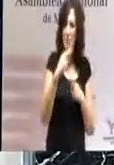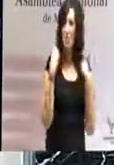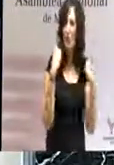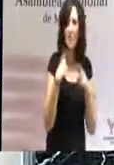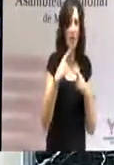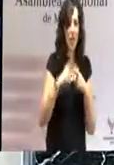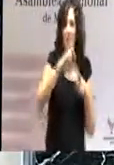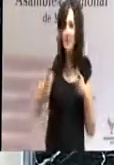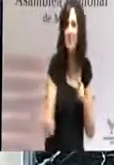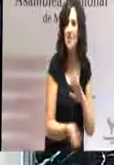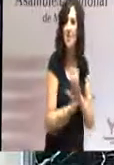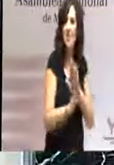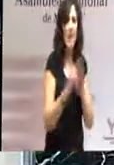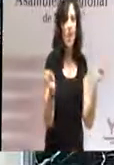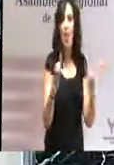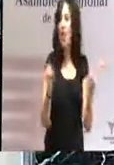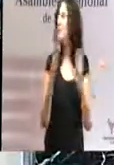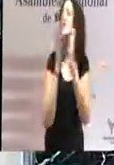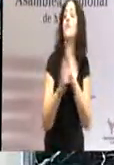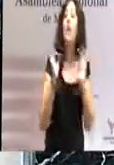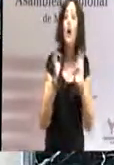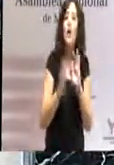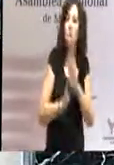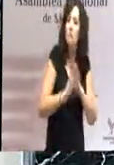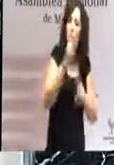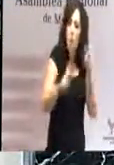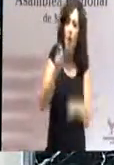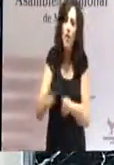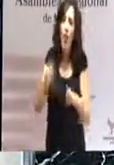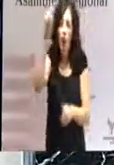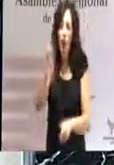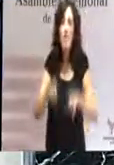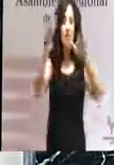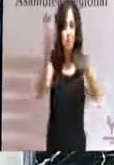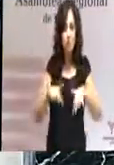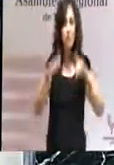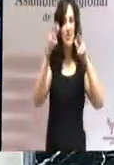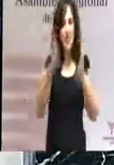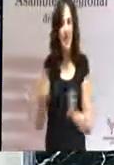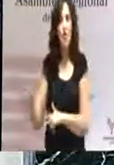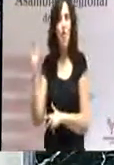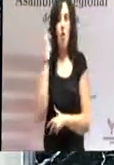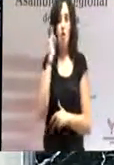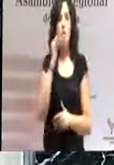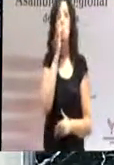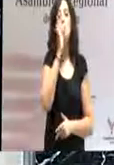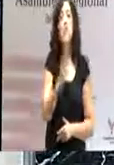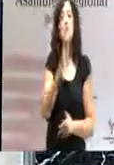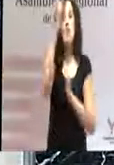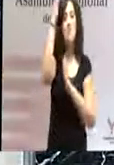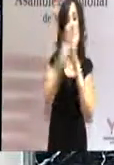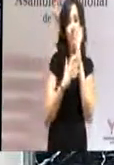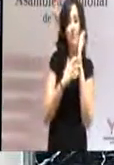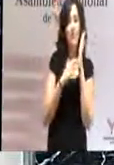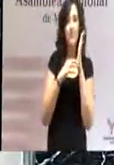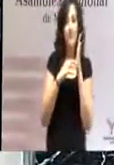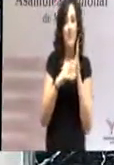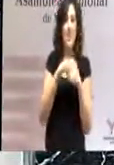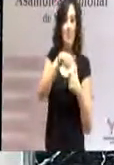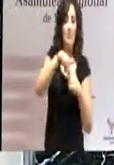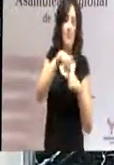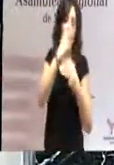todos los ciudadanos de nuestra región, que son los que realmente hoy están aquí sentados. Prometieron una reducción de entes públicos y cargos de